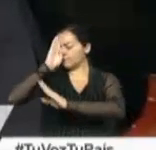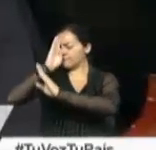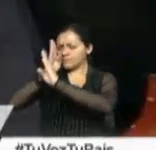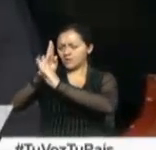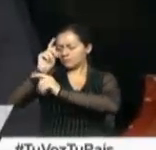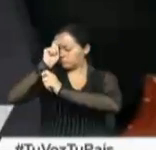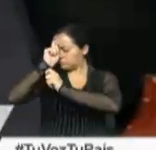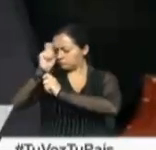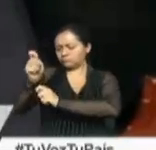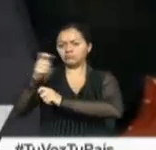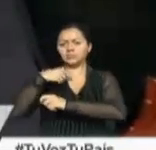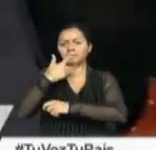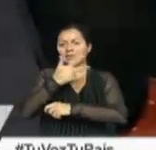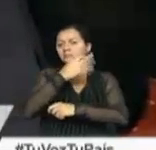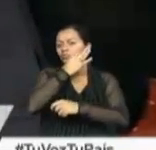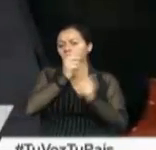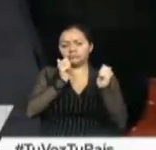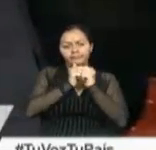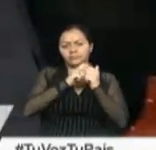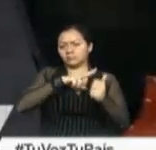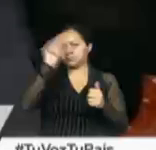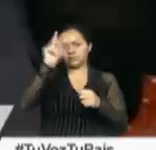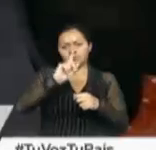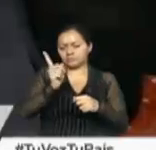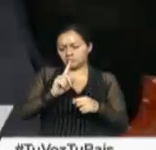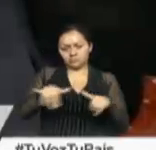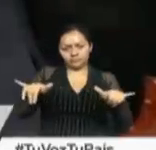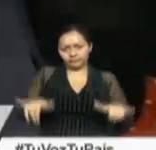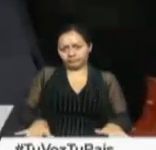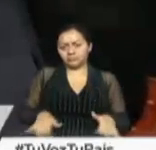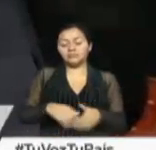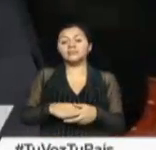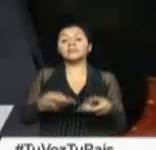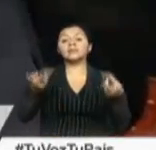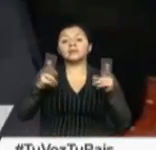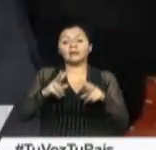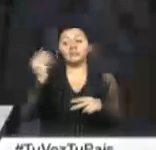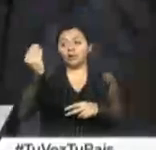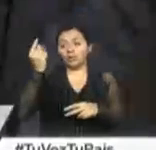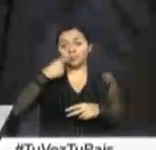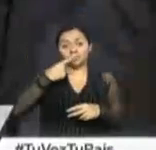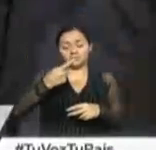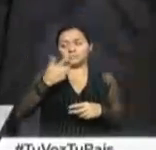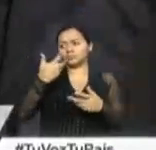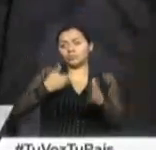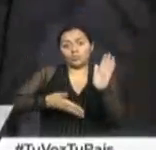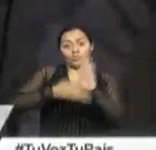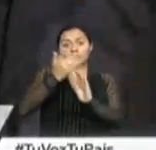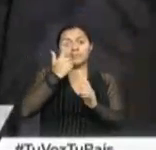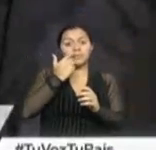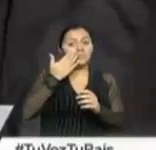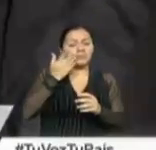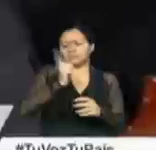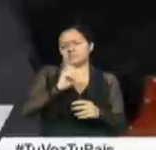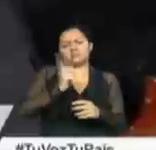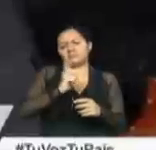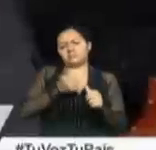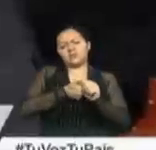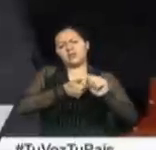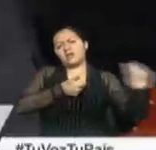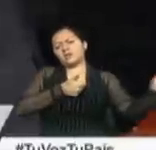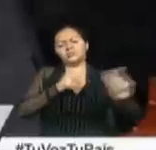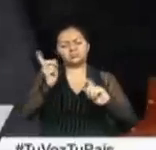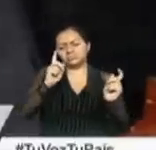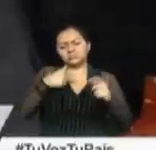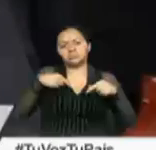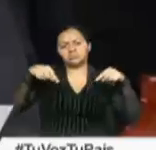organización junto con otras 3 mujeres. La joven también afirma que no desea volver con sus padres ya que ellos viven en un pueblo de infieles y